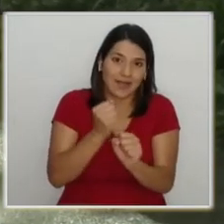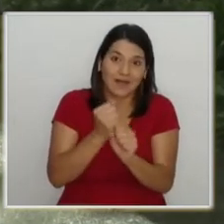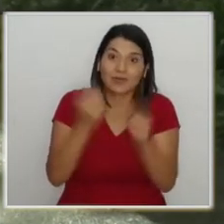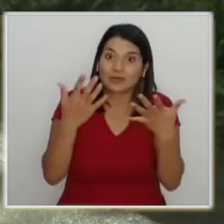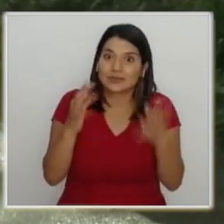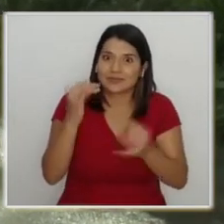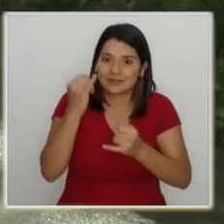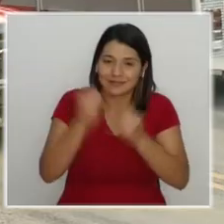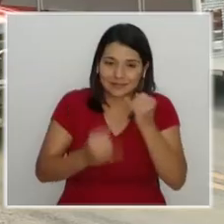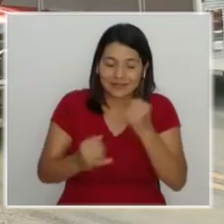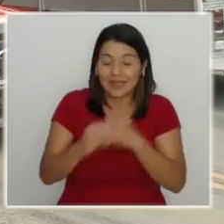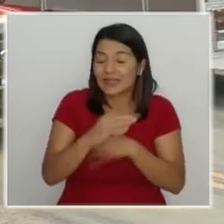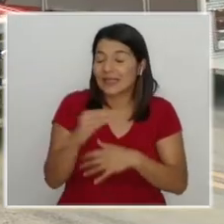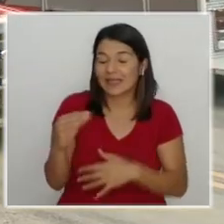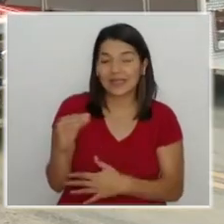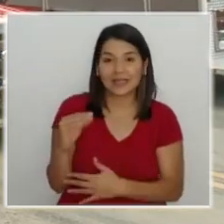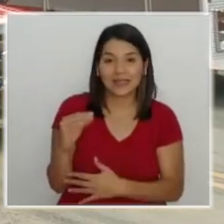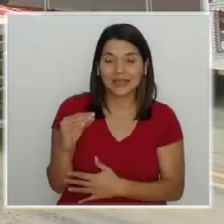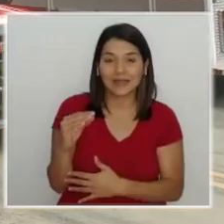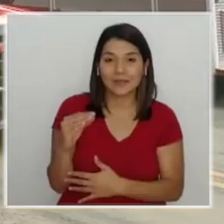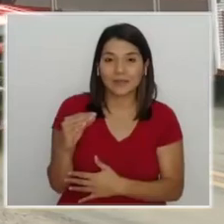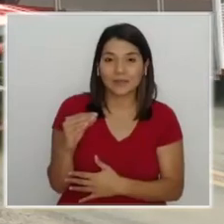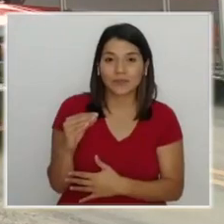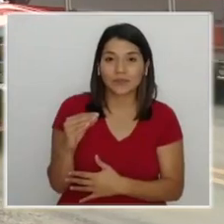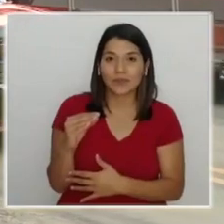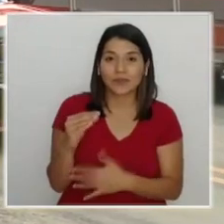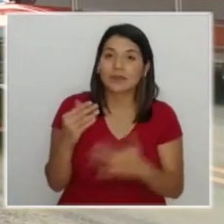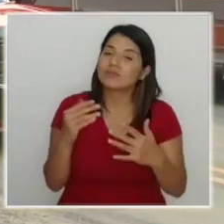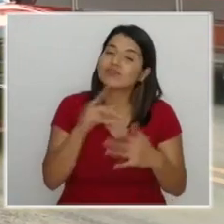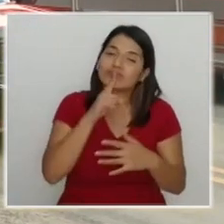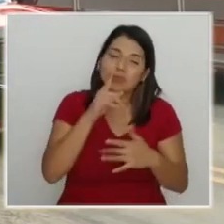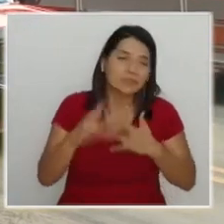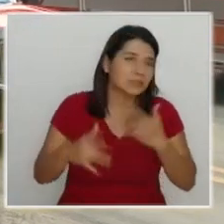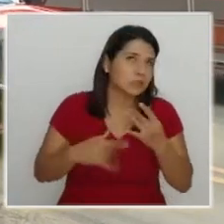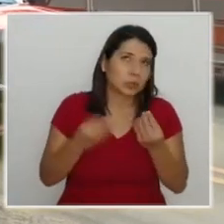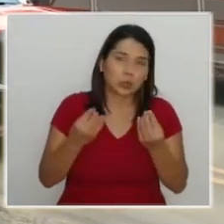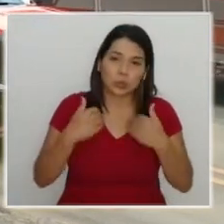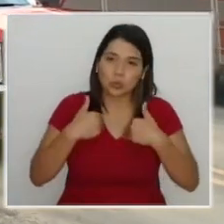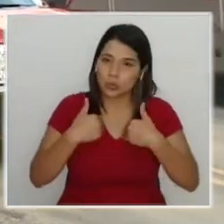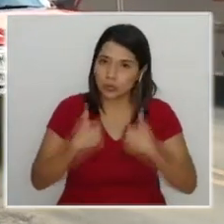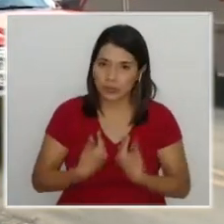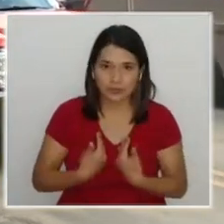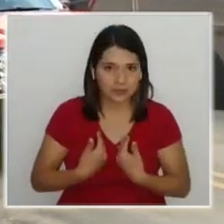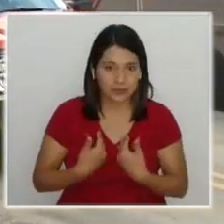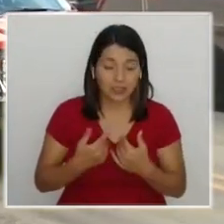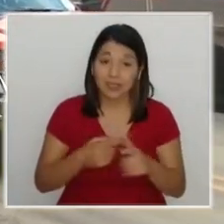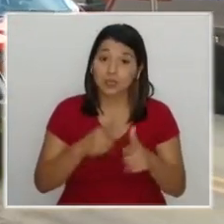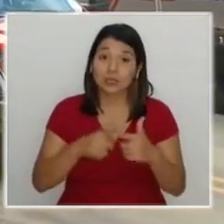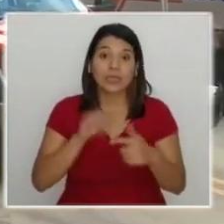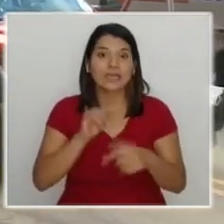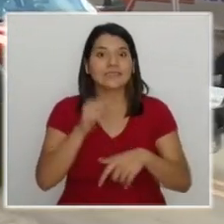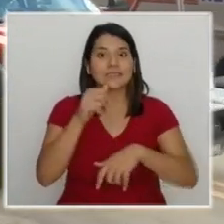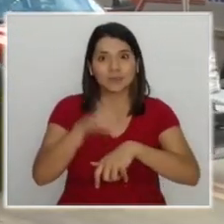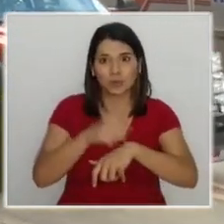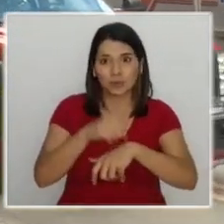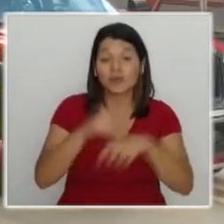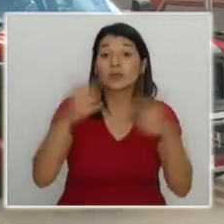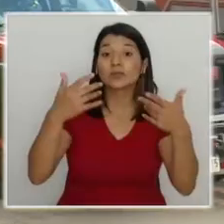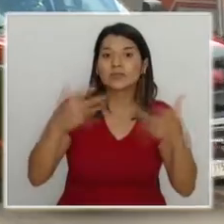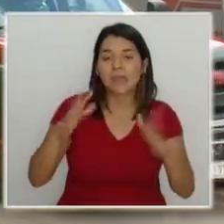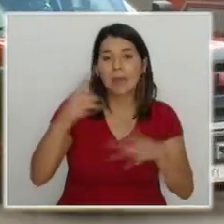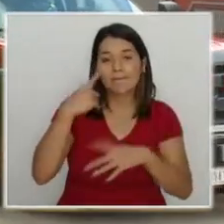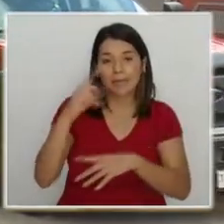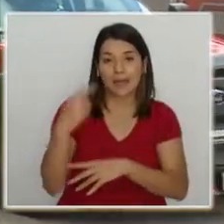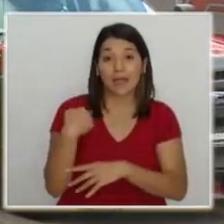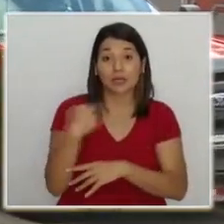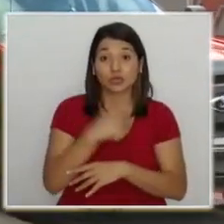y definitivamente estás exhausto. Y es el momento que ya es para nosotros, para poder